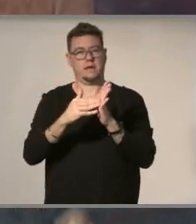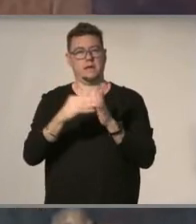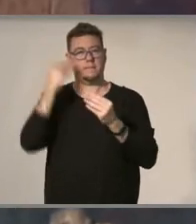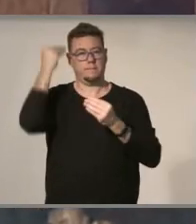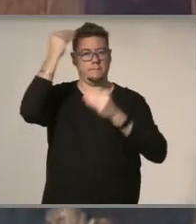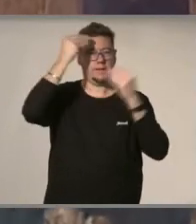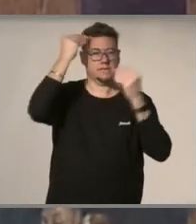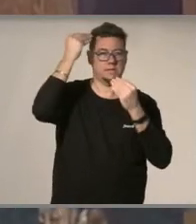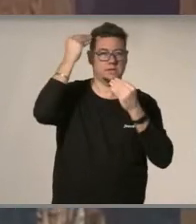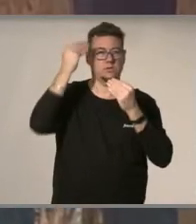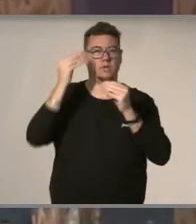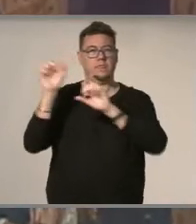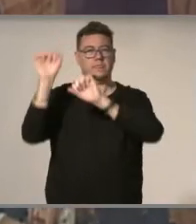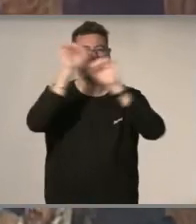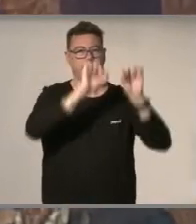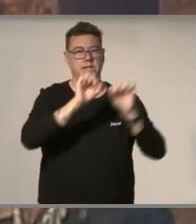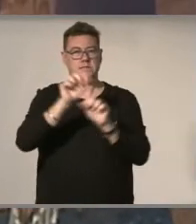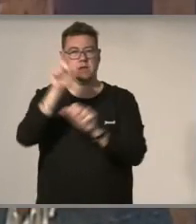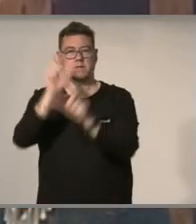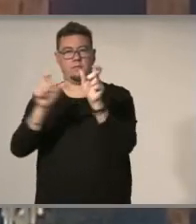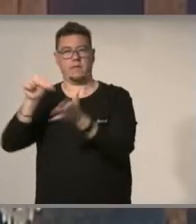defensa y ciudadanía.